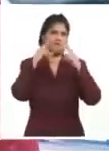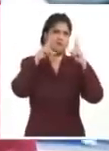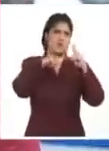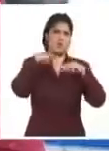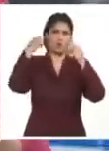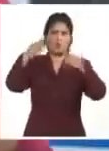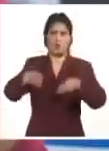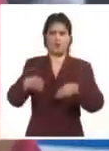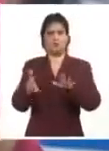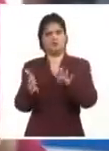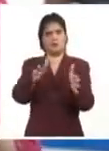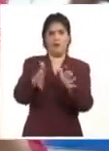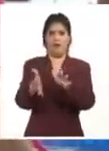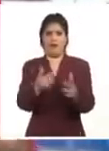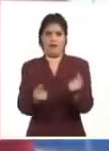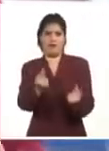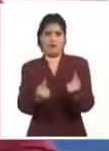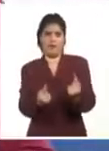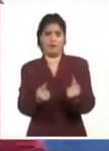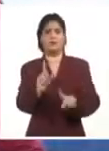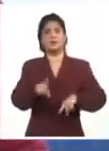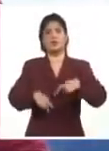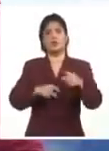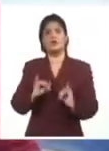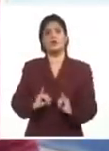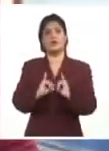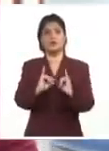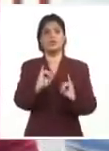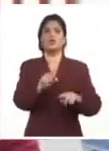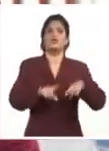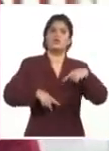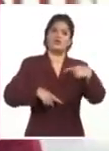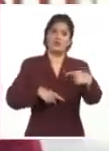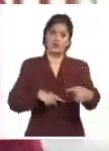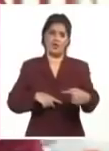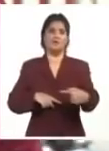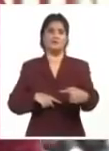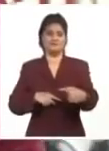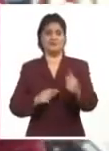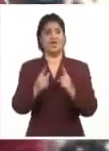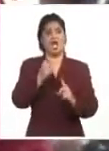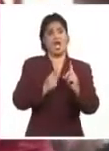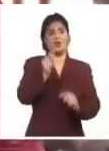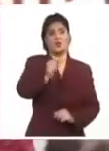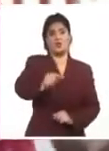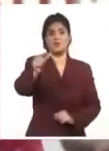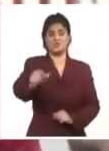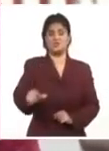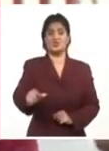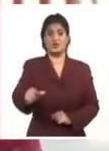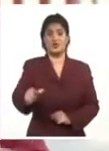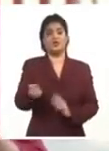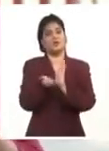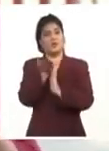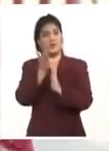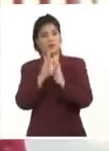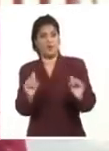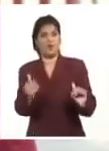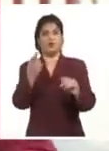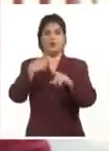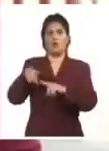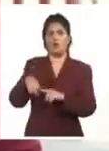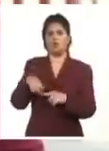sus historias para que usted entienda el sentir de sus familiares y de algunos de los pacientes que confesaron ante nuestras cámaras